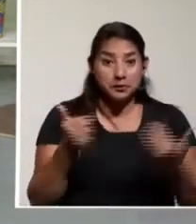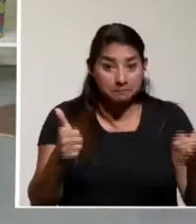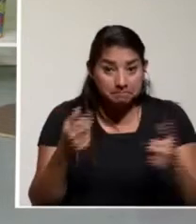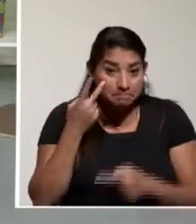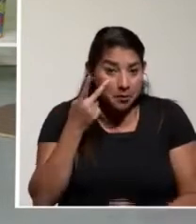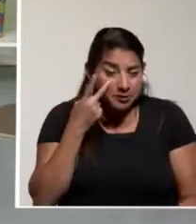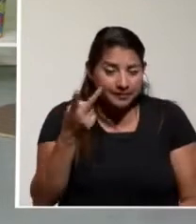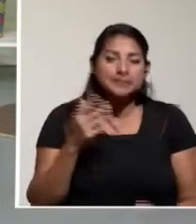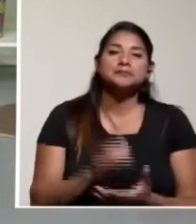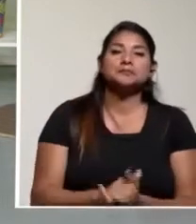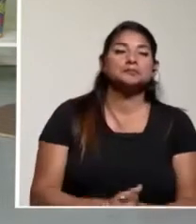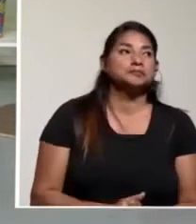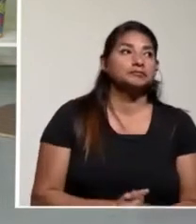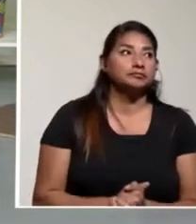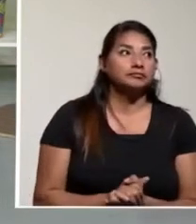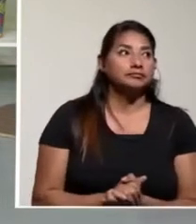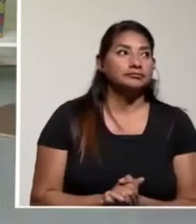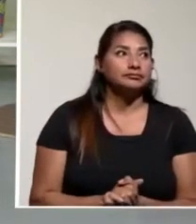Vamos a ver. Vamos a ver.